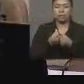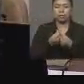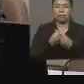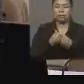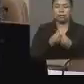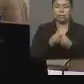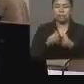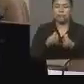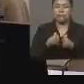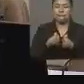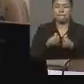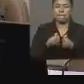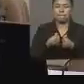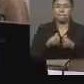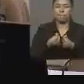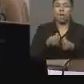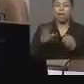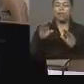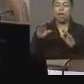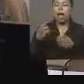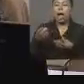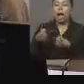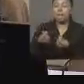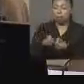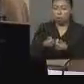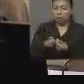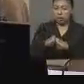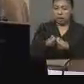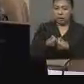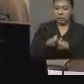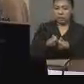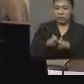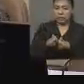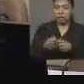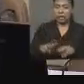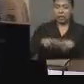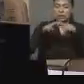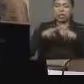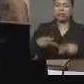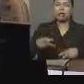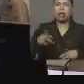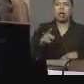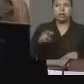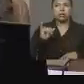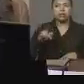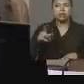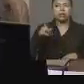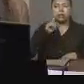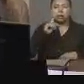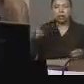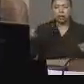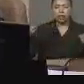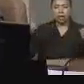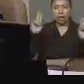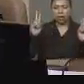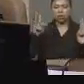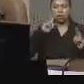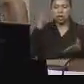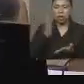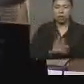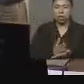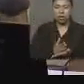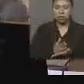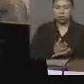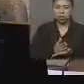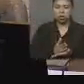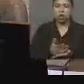expansión, a través de aportes basales crecientes? Por supuesto que tiene el derecho, y no solo tiene el derecho, tiene la obligación. Si